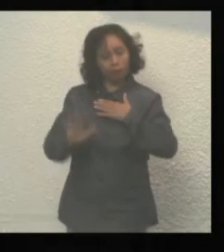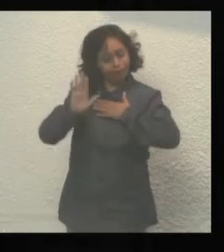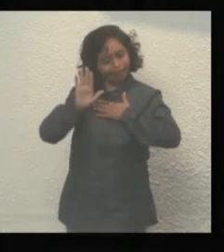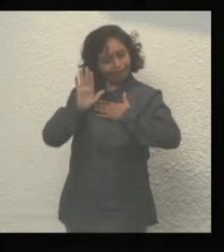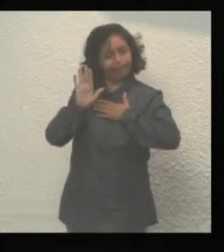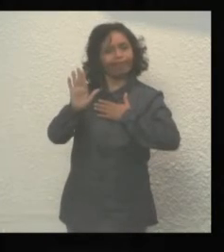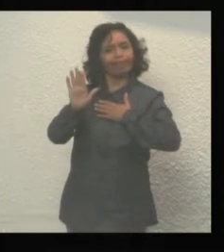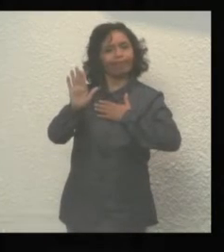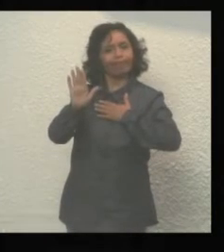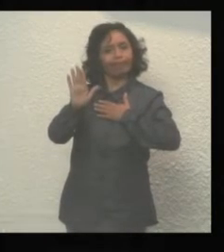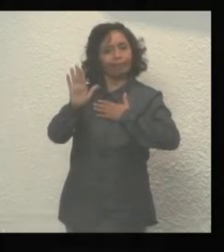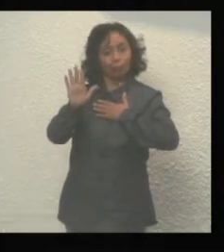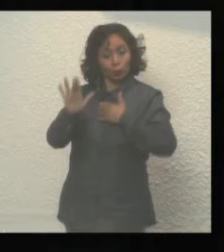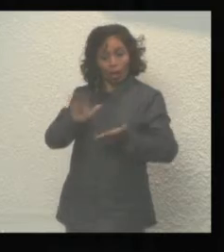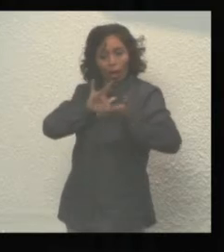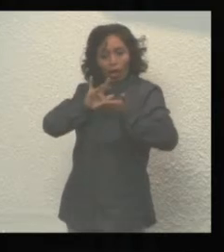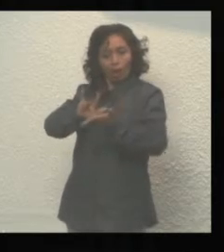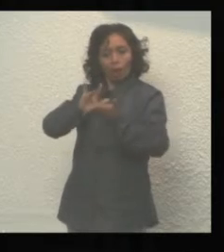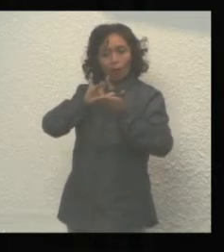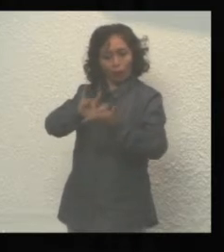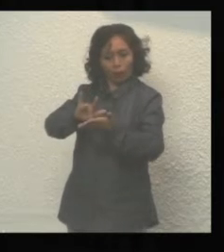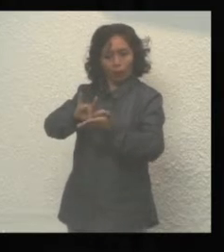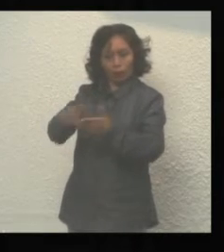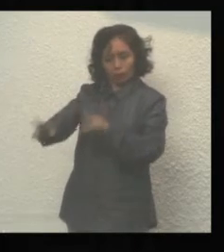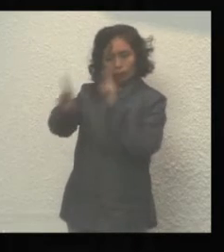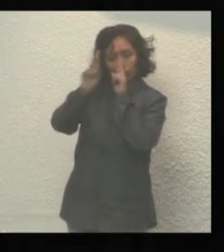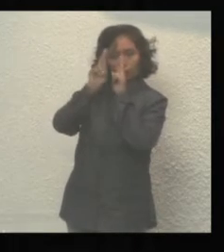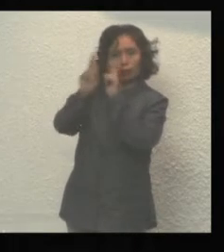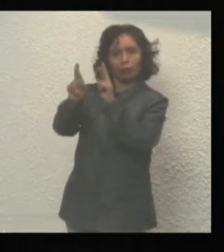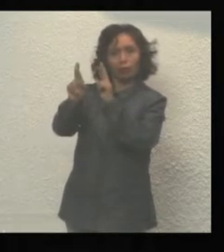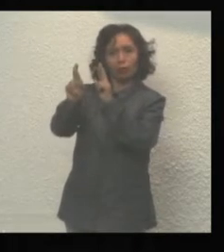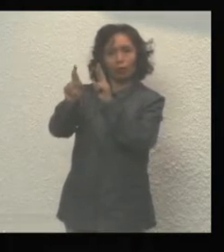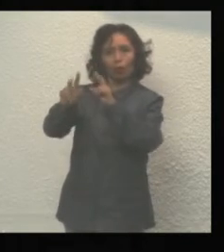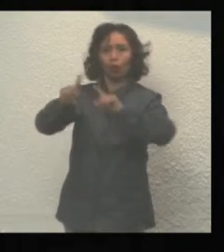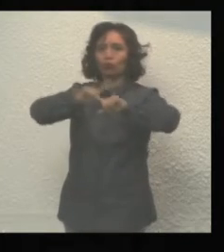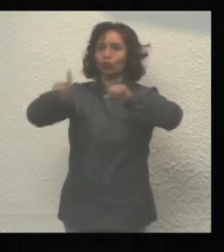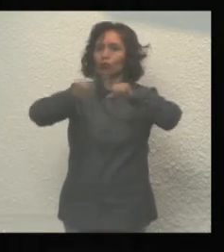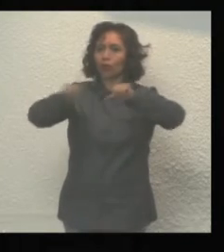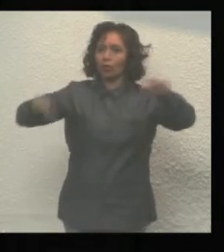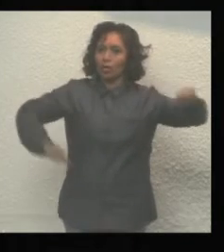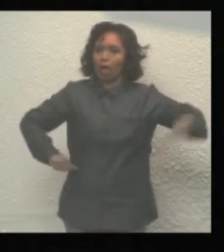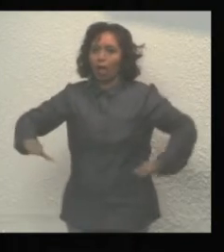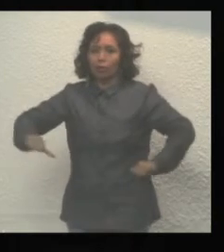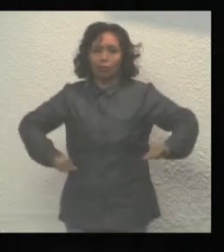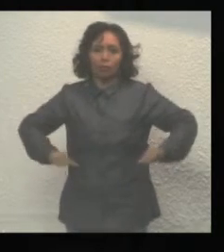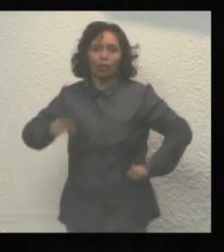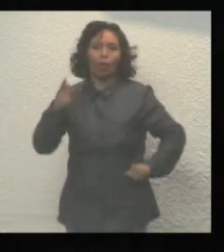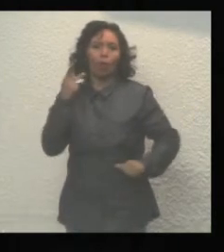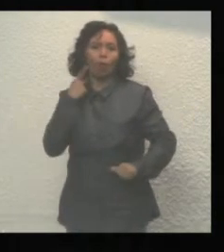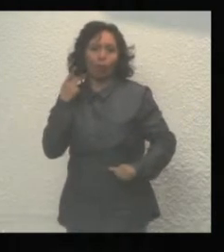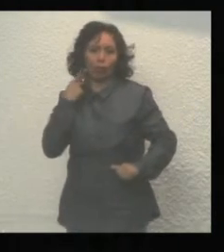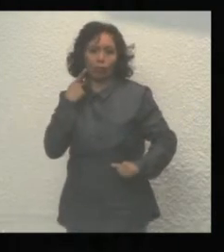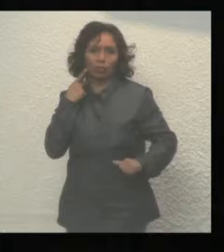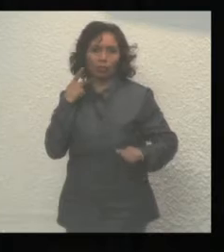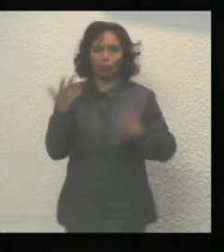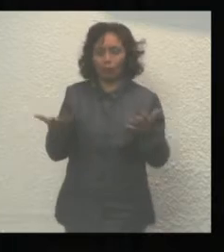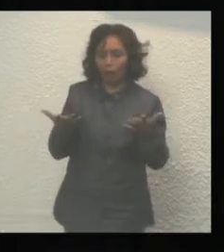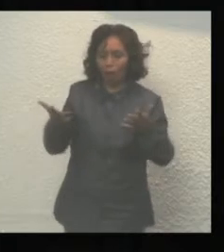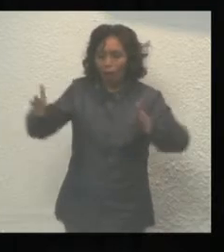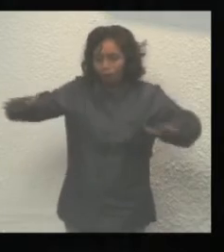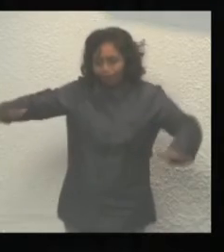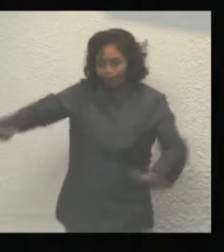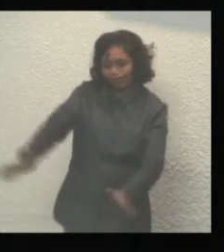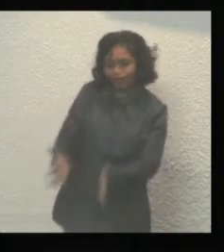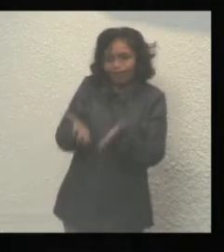con ellos de apoyar y respaldar con acciones de políticas públicas para lograr condiciones de